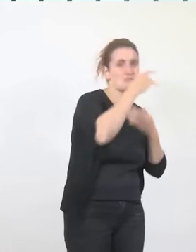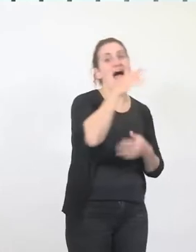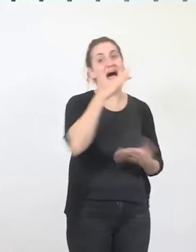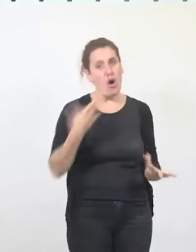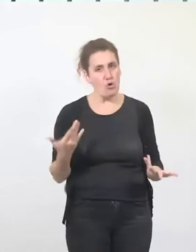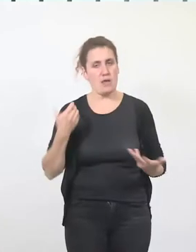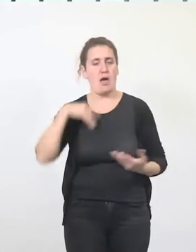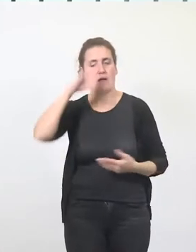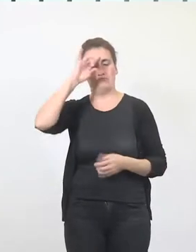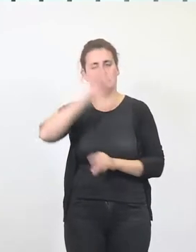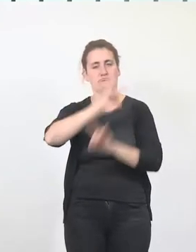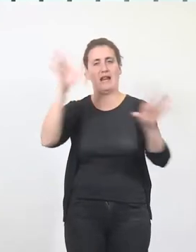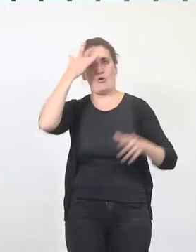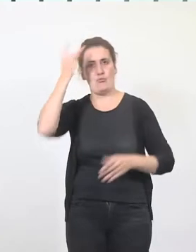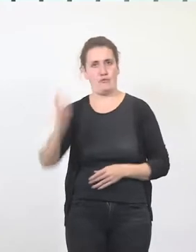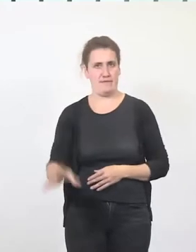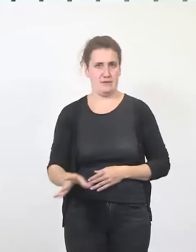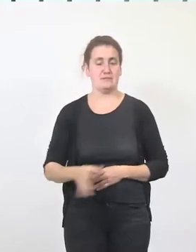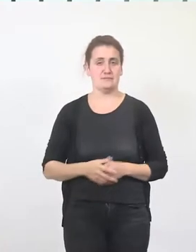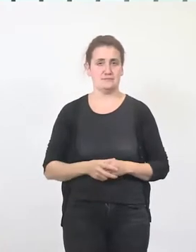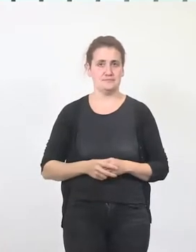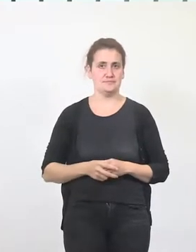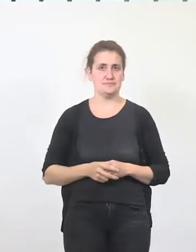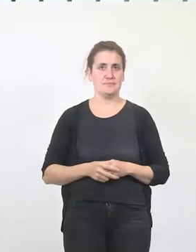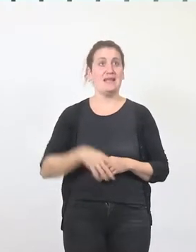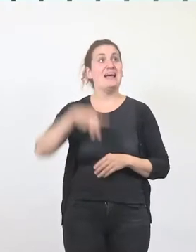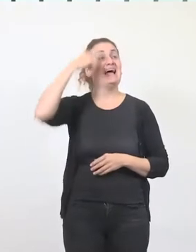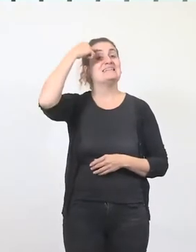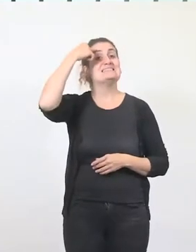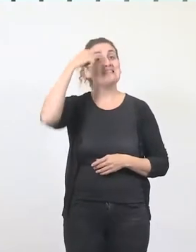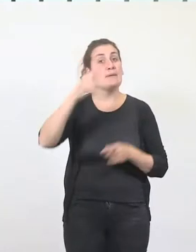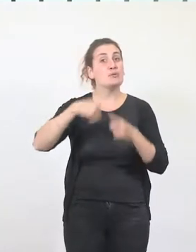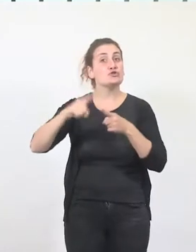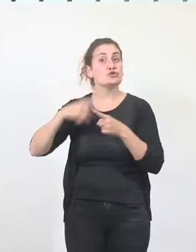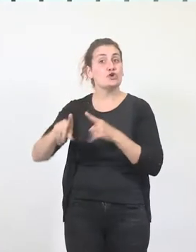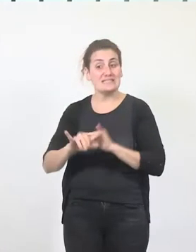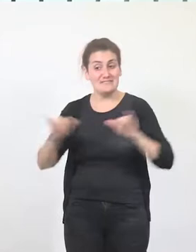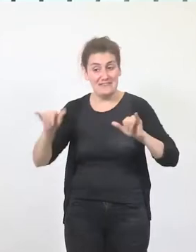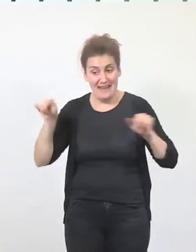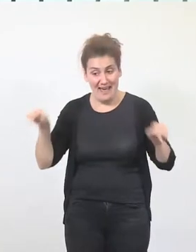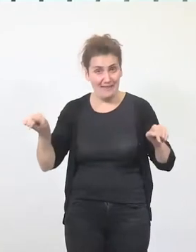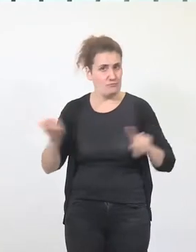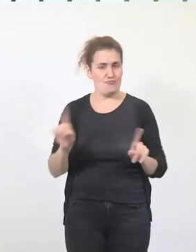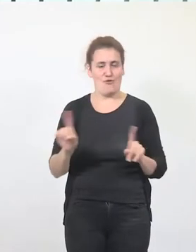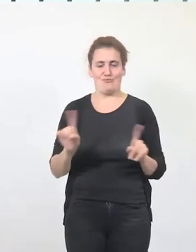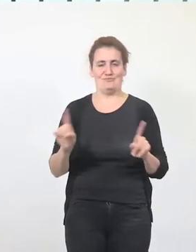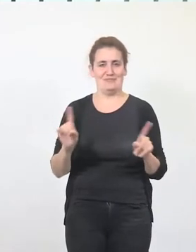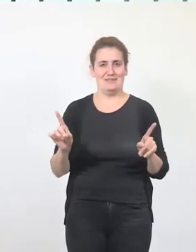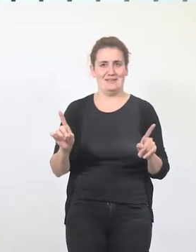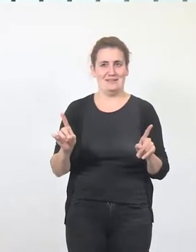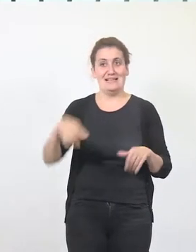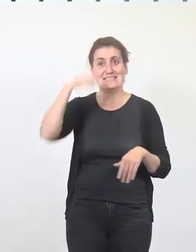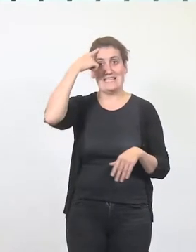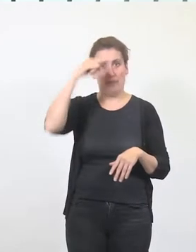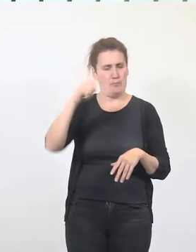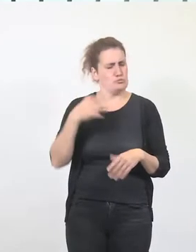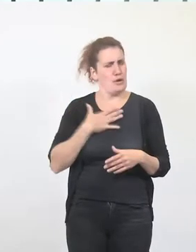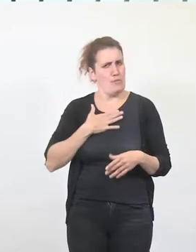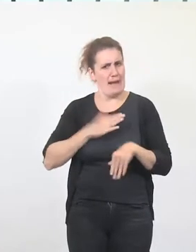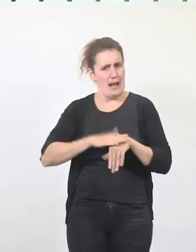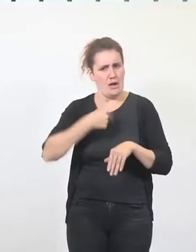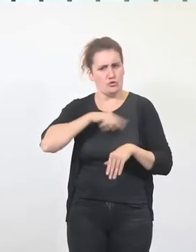lo tienen claro. Sabemos que no, que las cosas no van a acabar ahí, pero para nosotros es muy importante que una